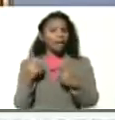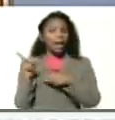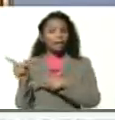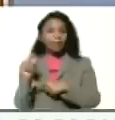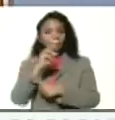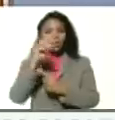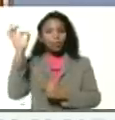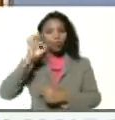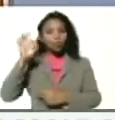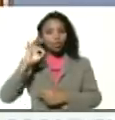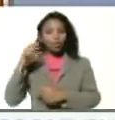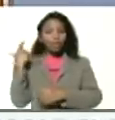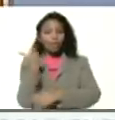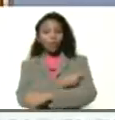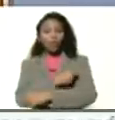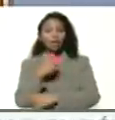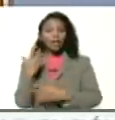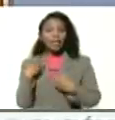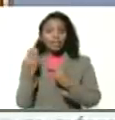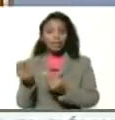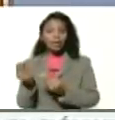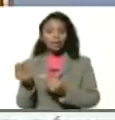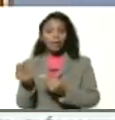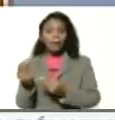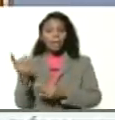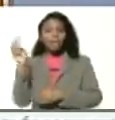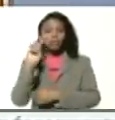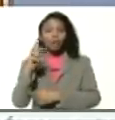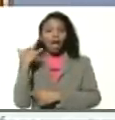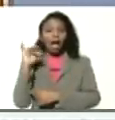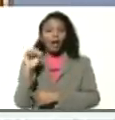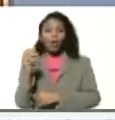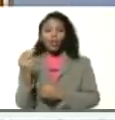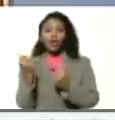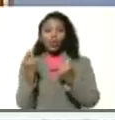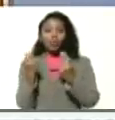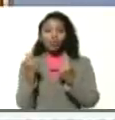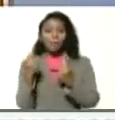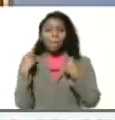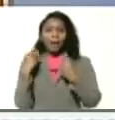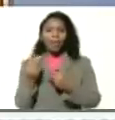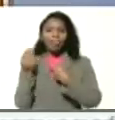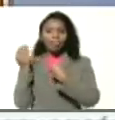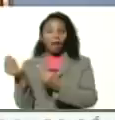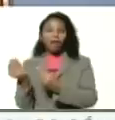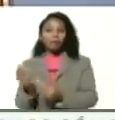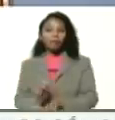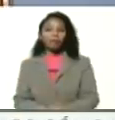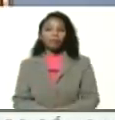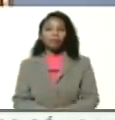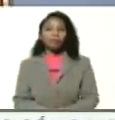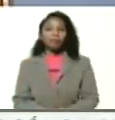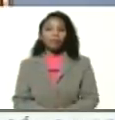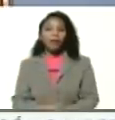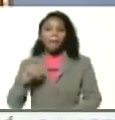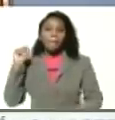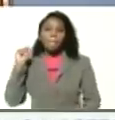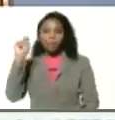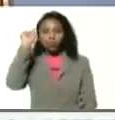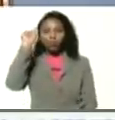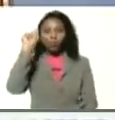20% de vacunas que diera a las comas venezuela tiene los recursos para garantizarlo punto